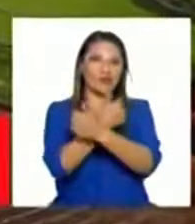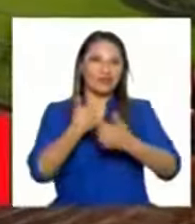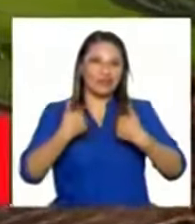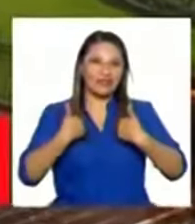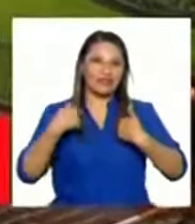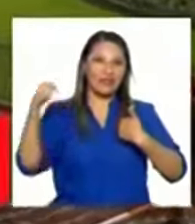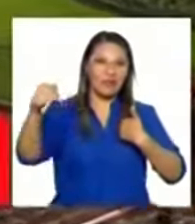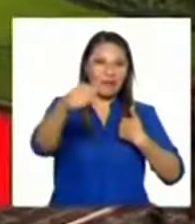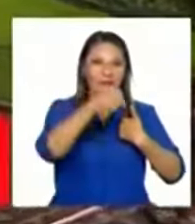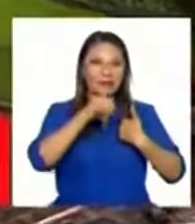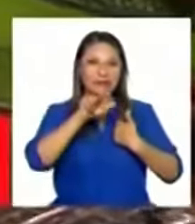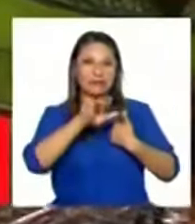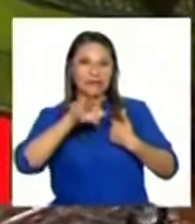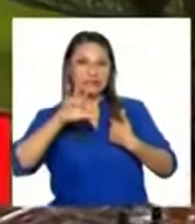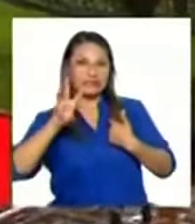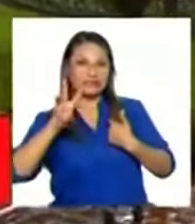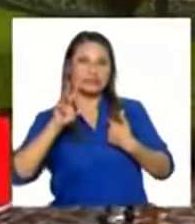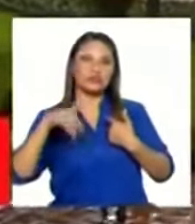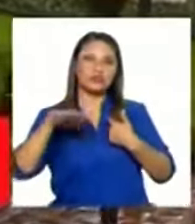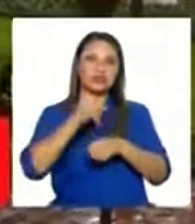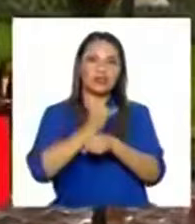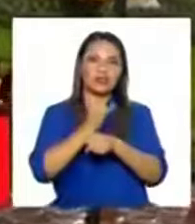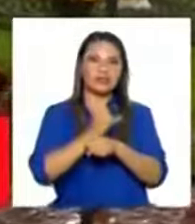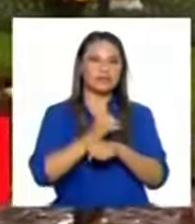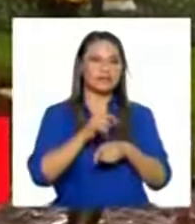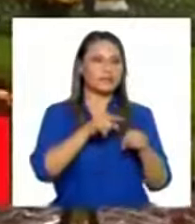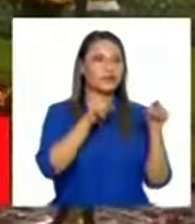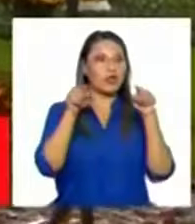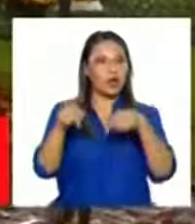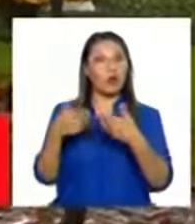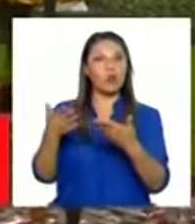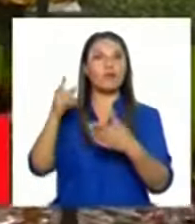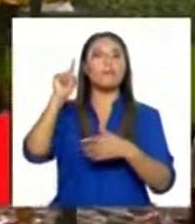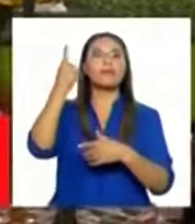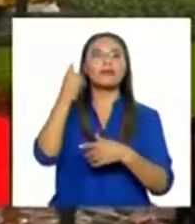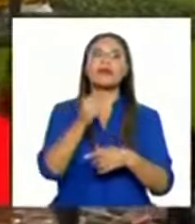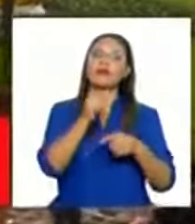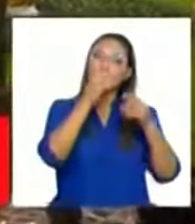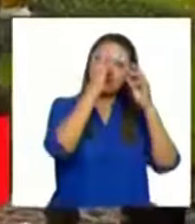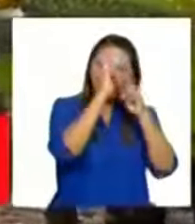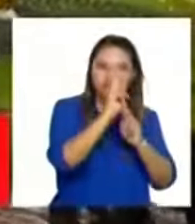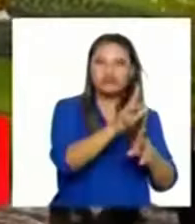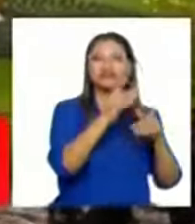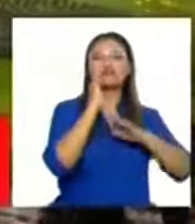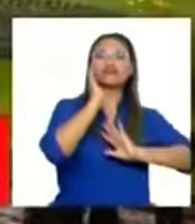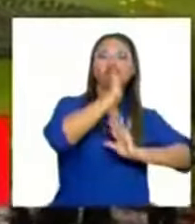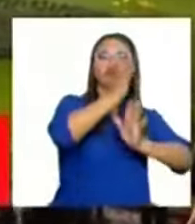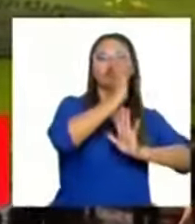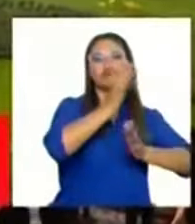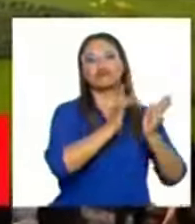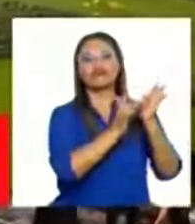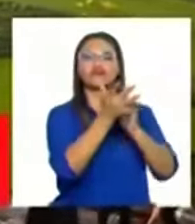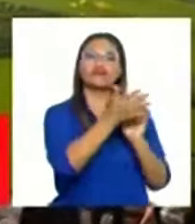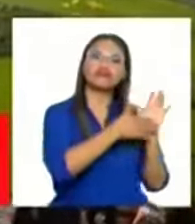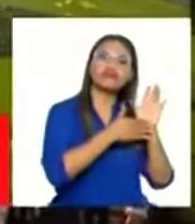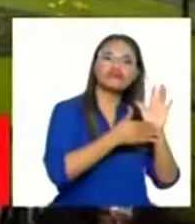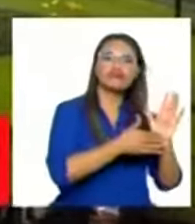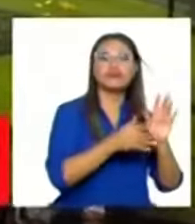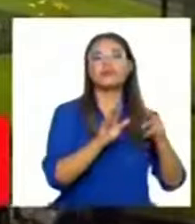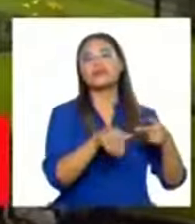central, que ha sido la misa vespertina de la Cena del Señor. Luego se ha procedido con el famoso lavado de pies a los